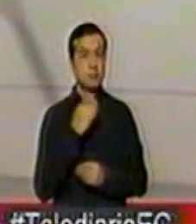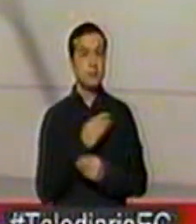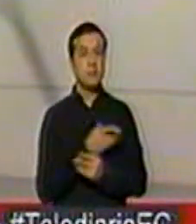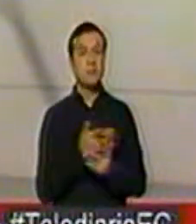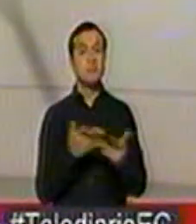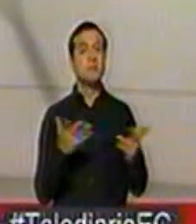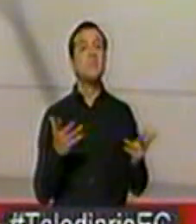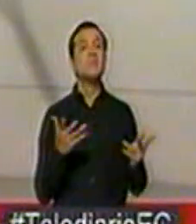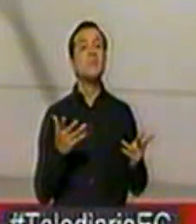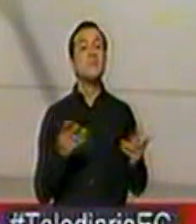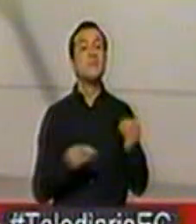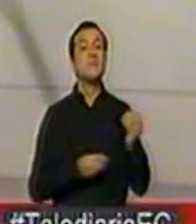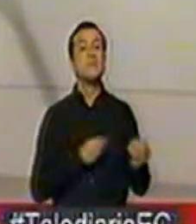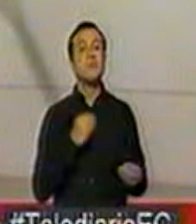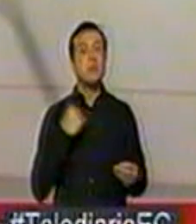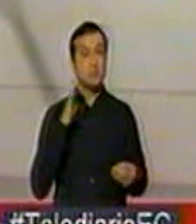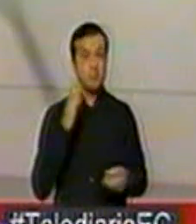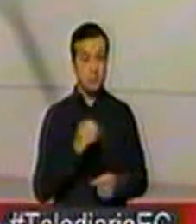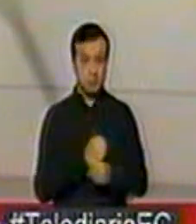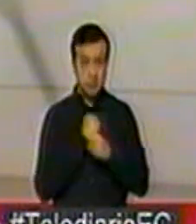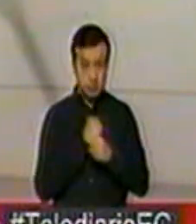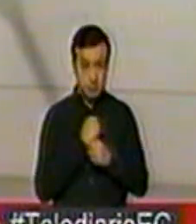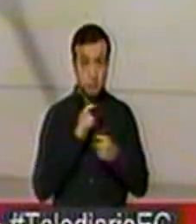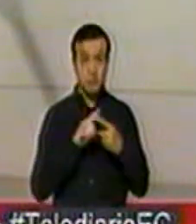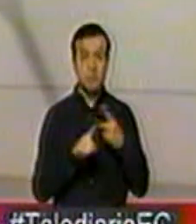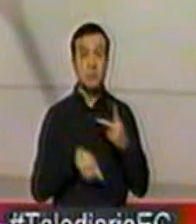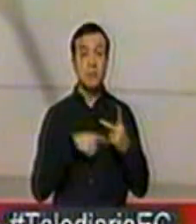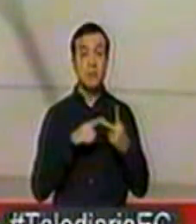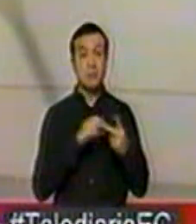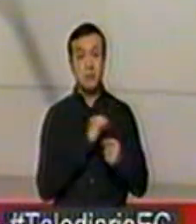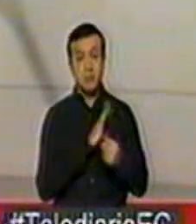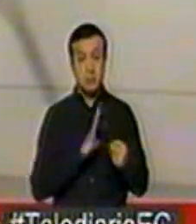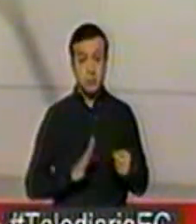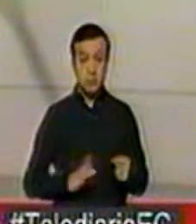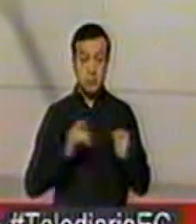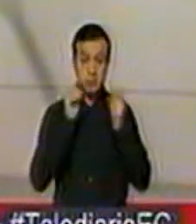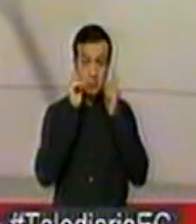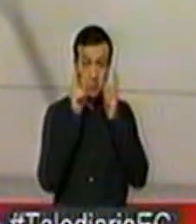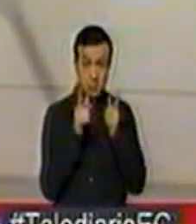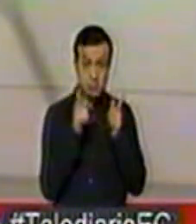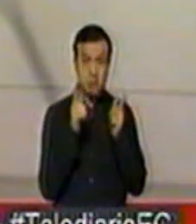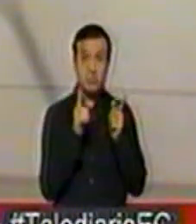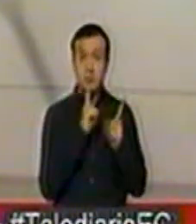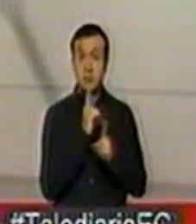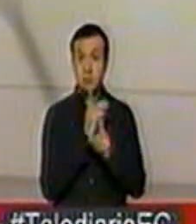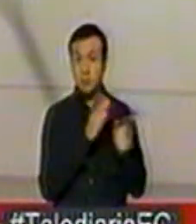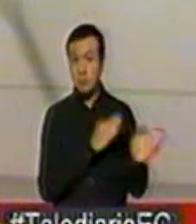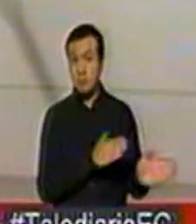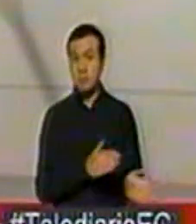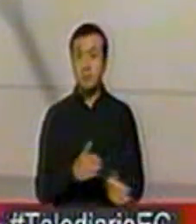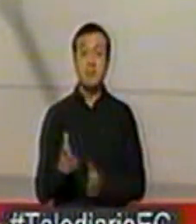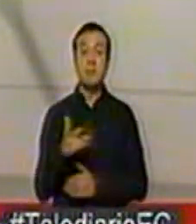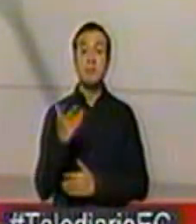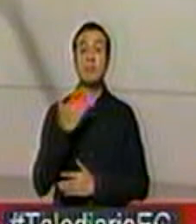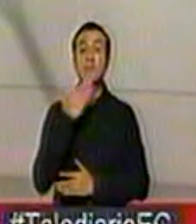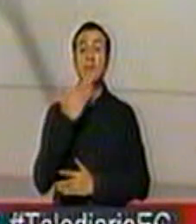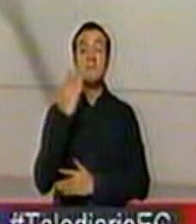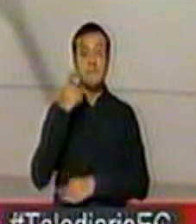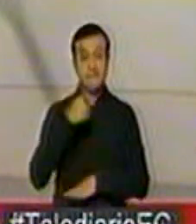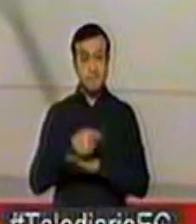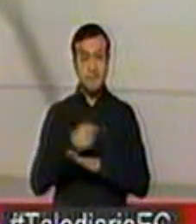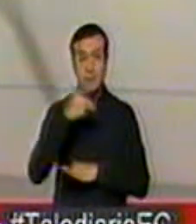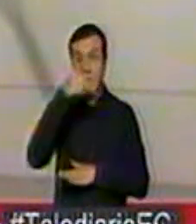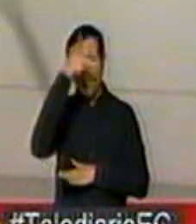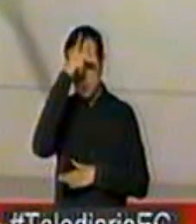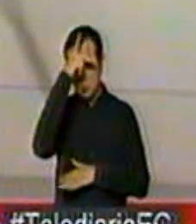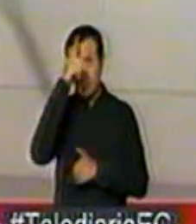que nos va a traer seguridad, nos va a traer previsibilidad, y estamos en la línea de lo que está exigiendo Perú, de